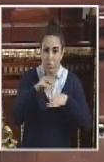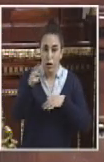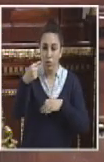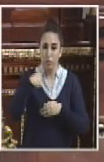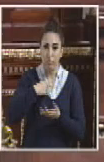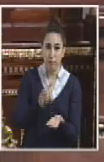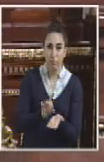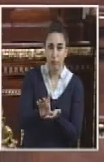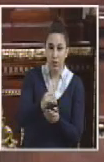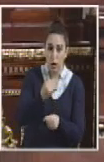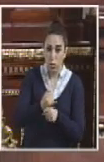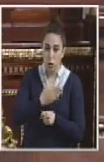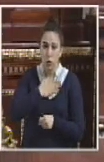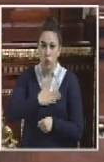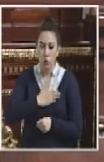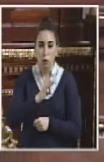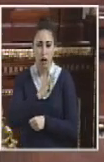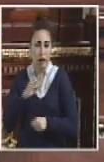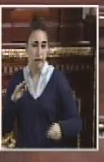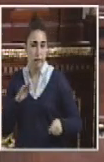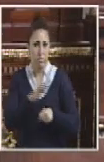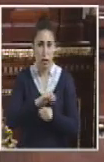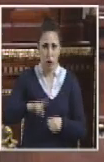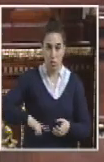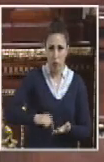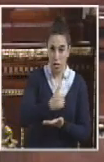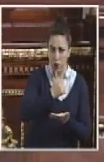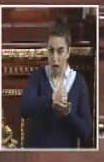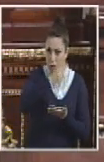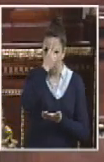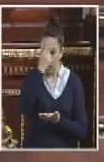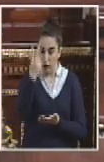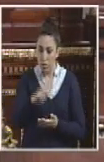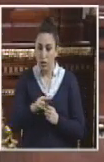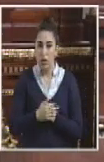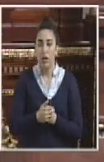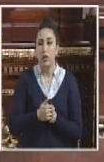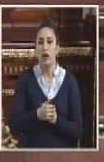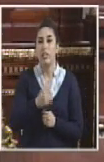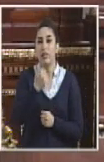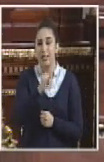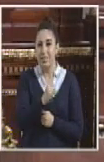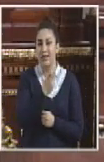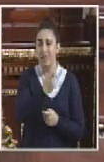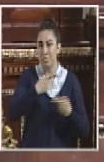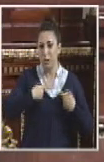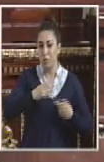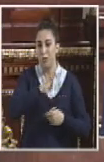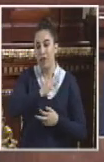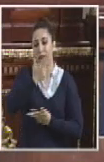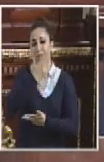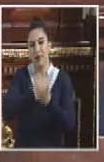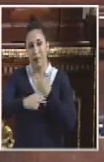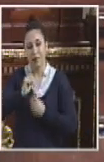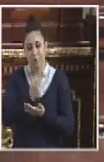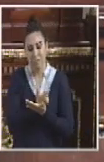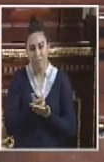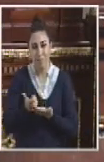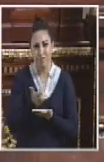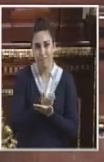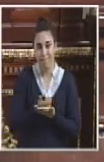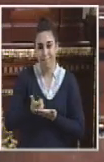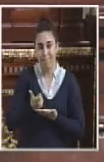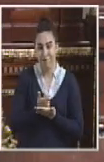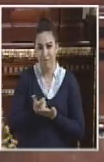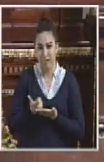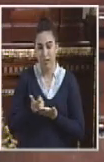trabajo, así como el fomento para la creación de empleos formales y la inserción de los ciudadanos a los mismos.